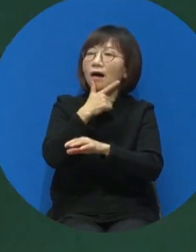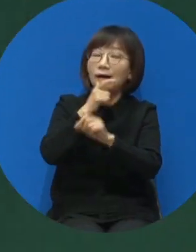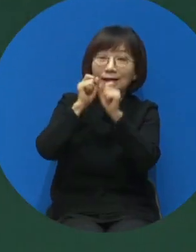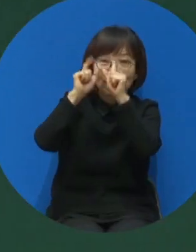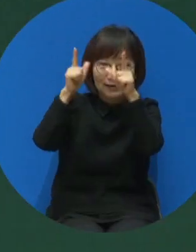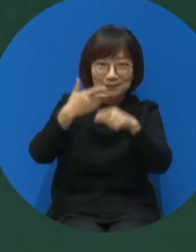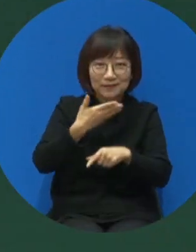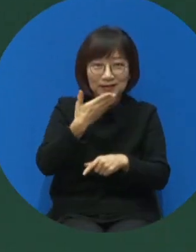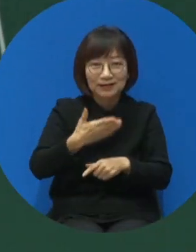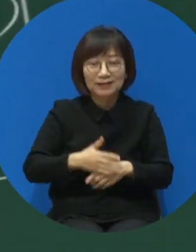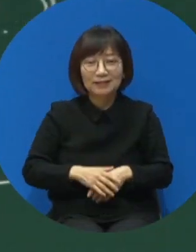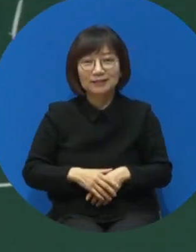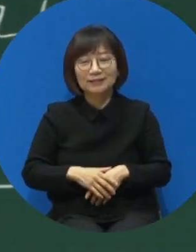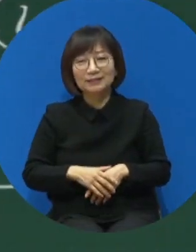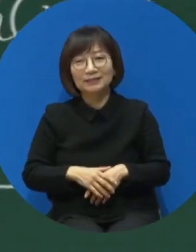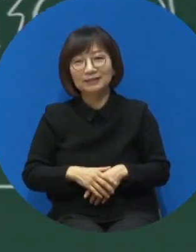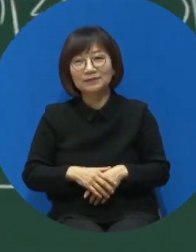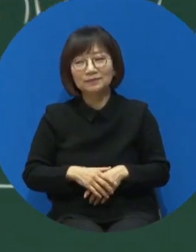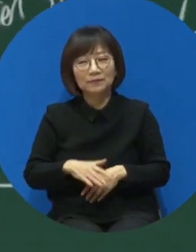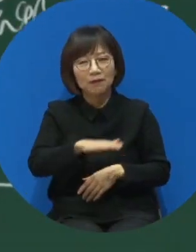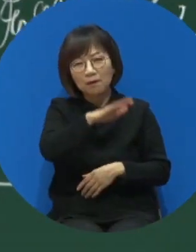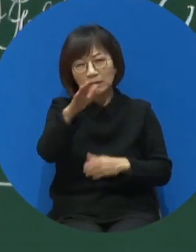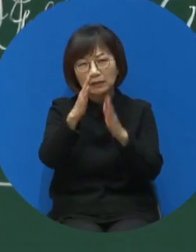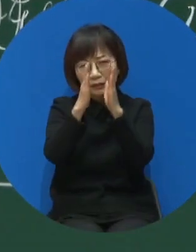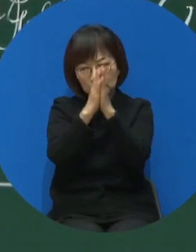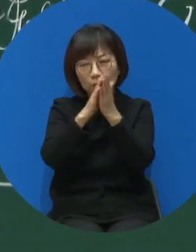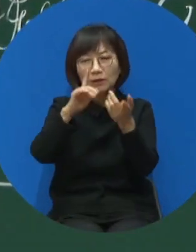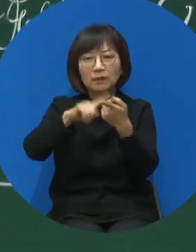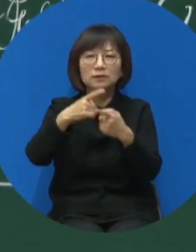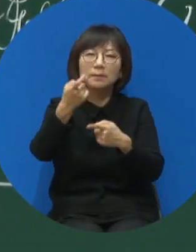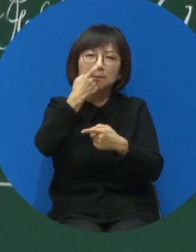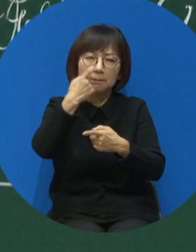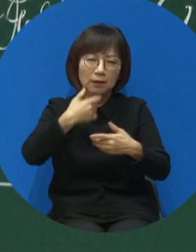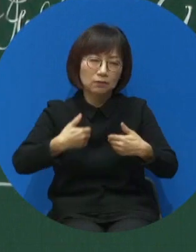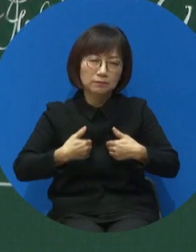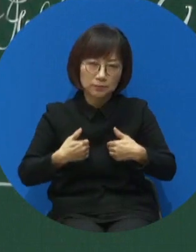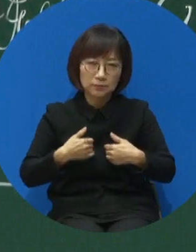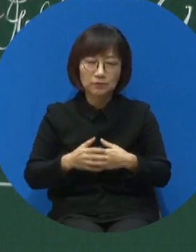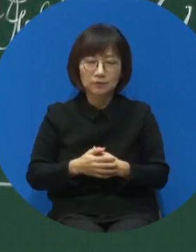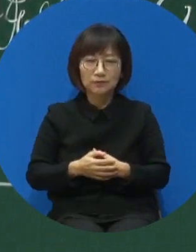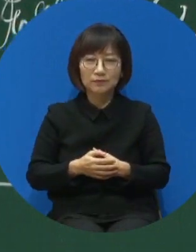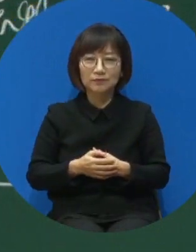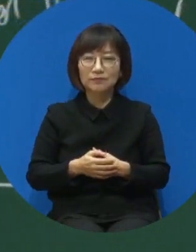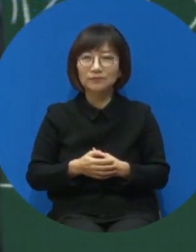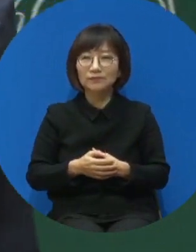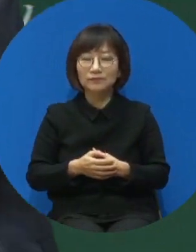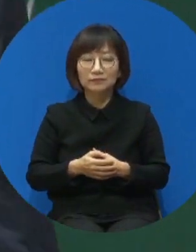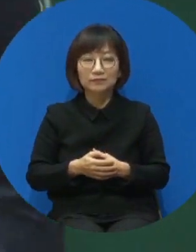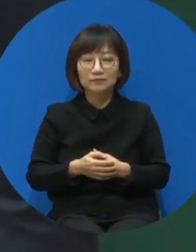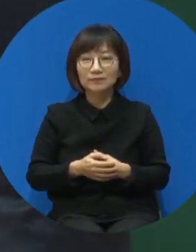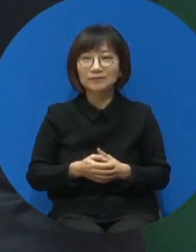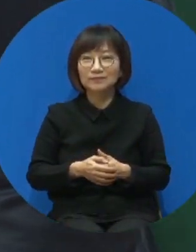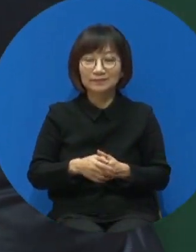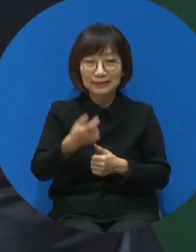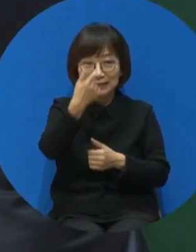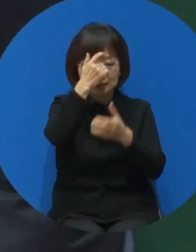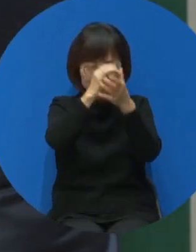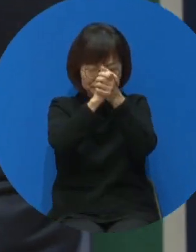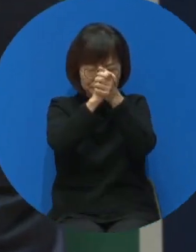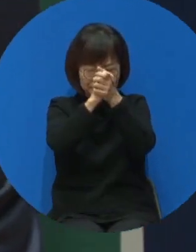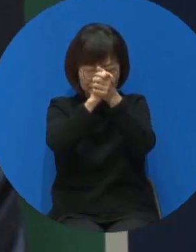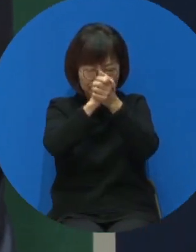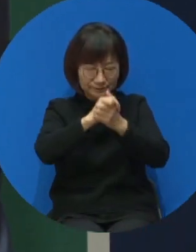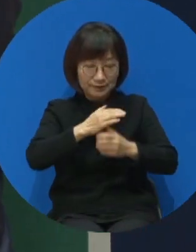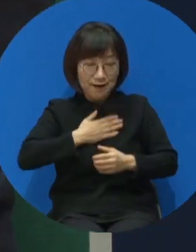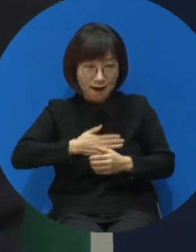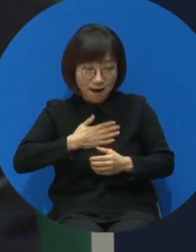las respuestas al abrazo veo una ley de meta deben de aprender la oración mundialmente eurobonos me lleva a un